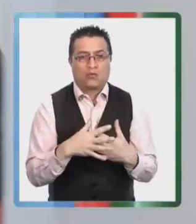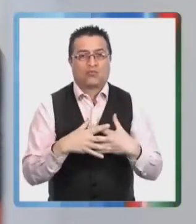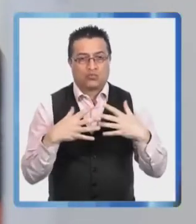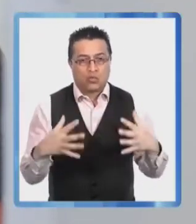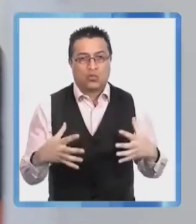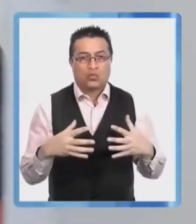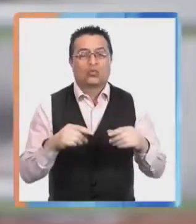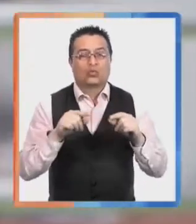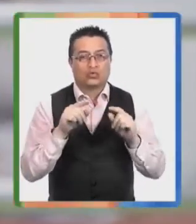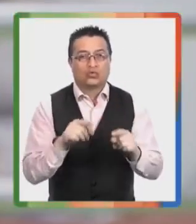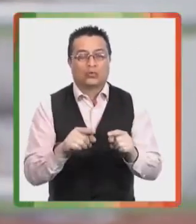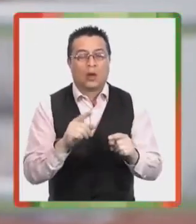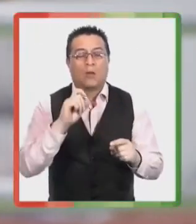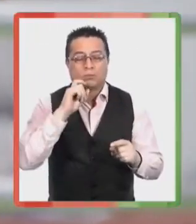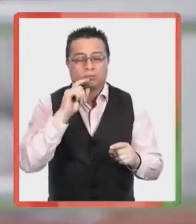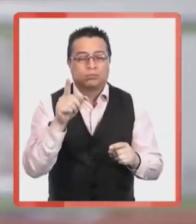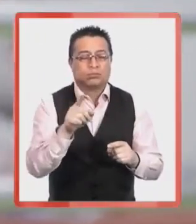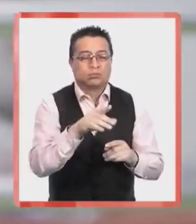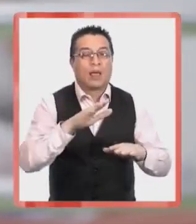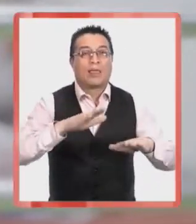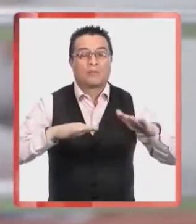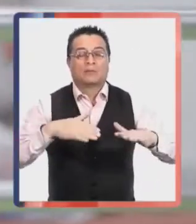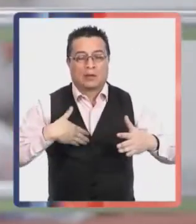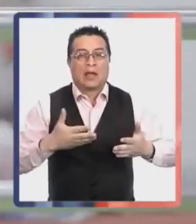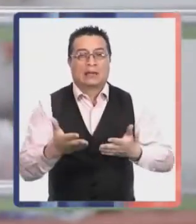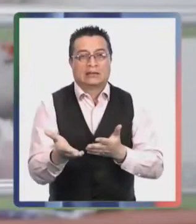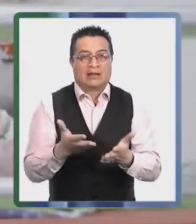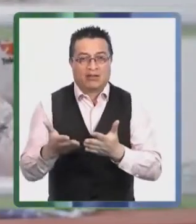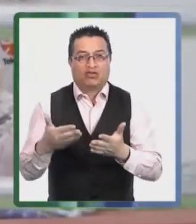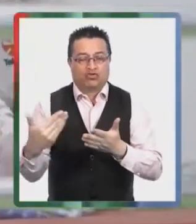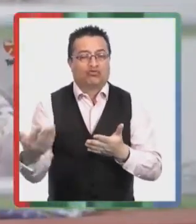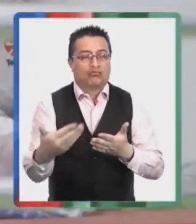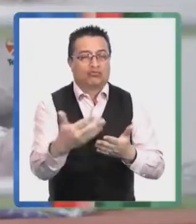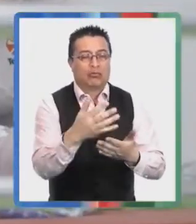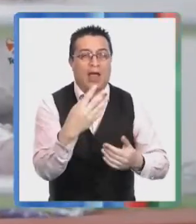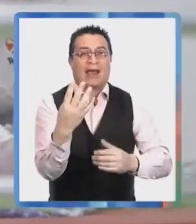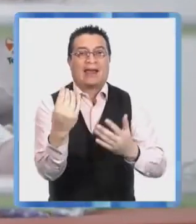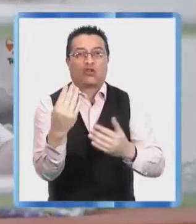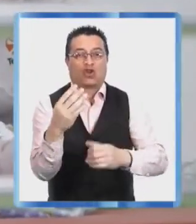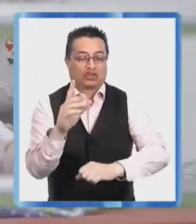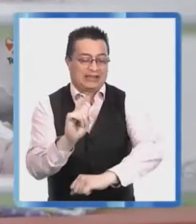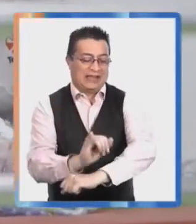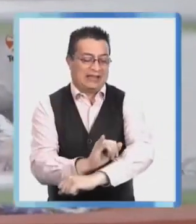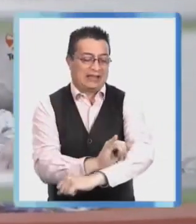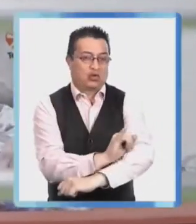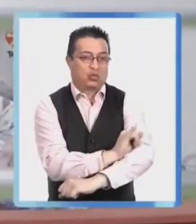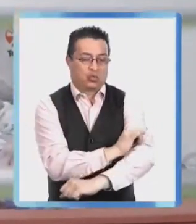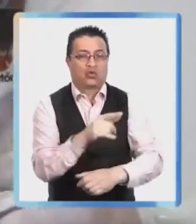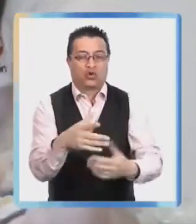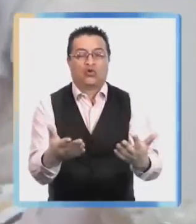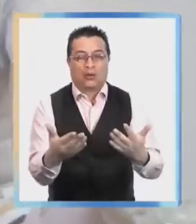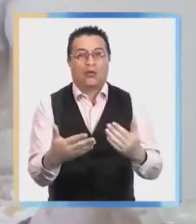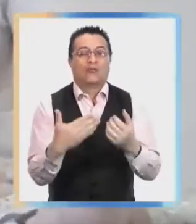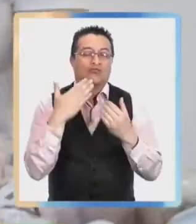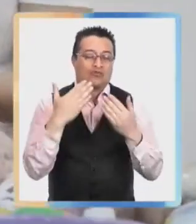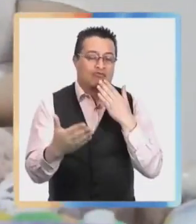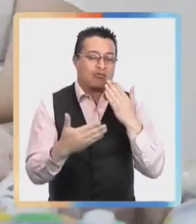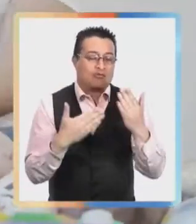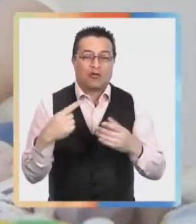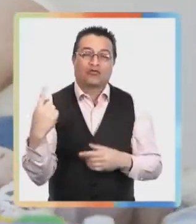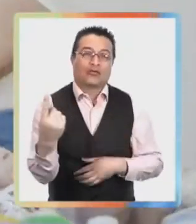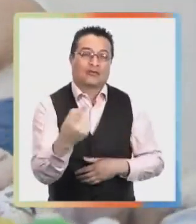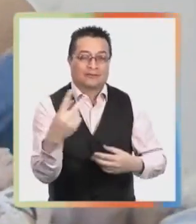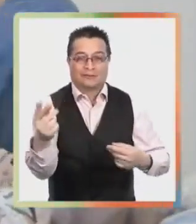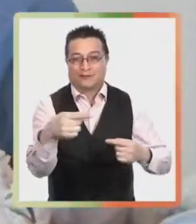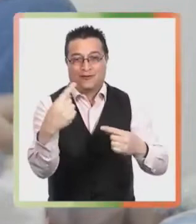mucho para cuidar también a quienes dependen de los servicios que nosotros entregamos en nuestros 14 institutos gracias al generoso aporte de